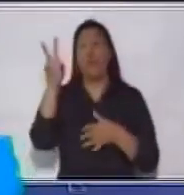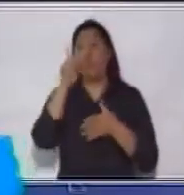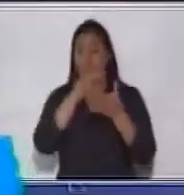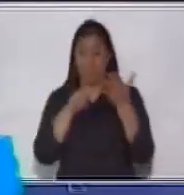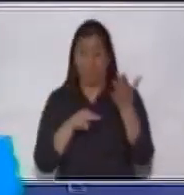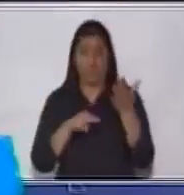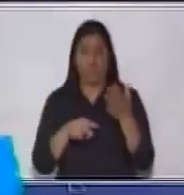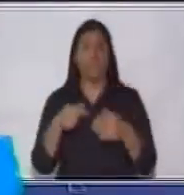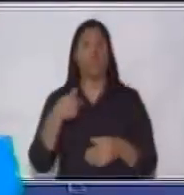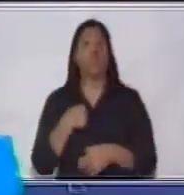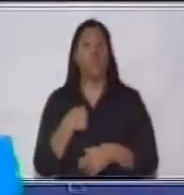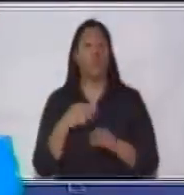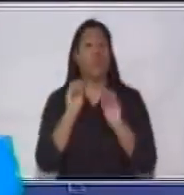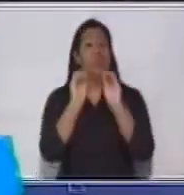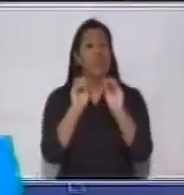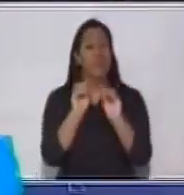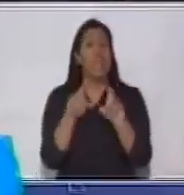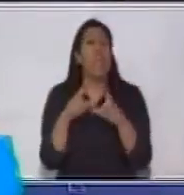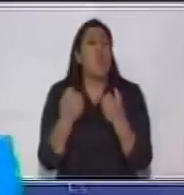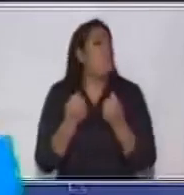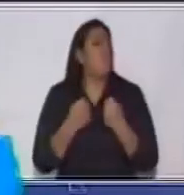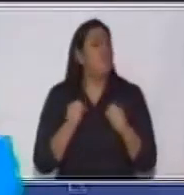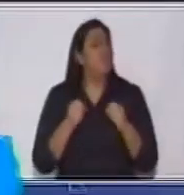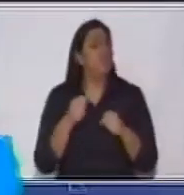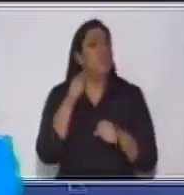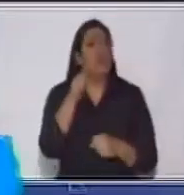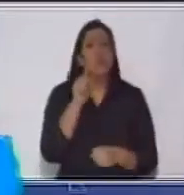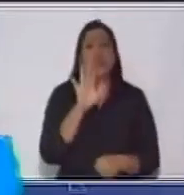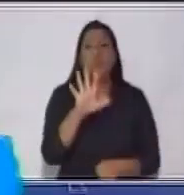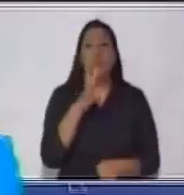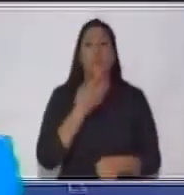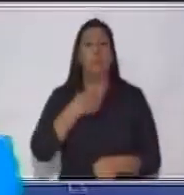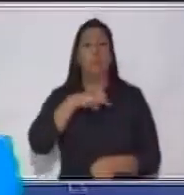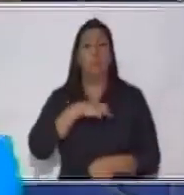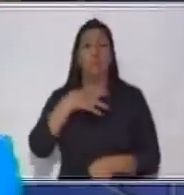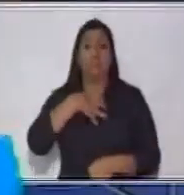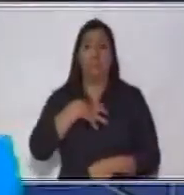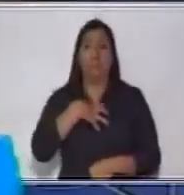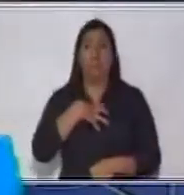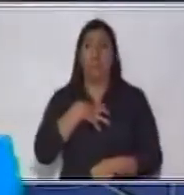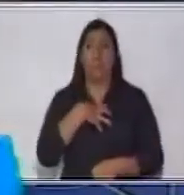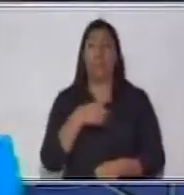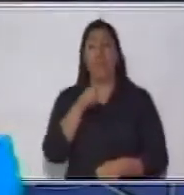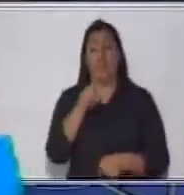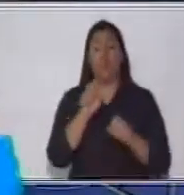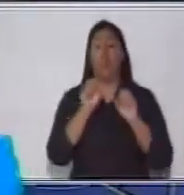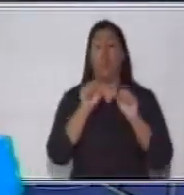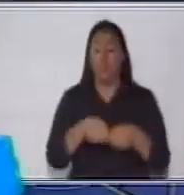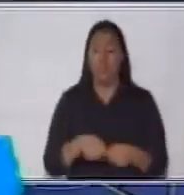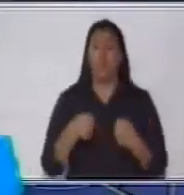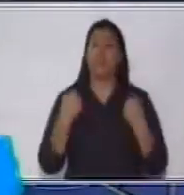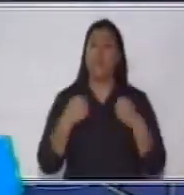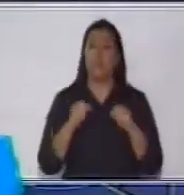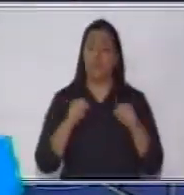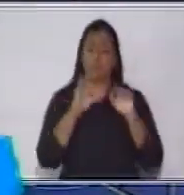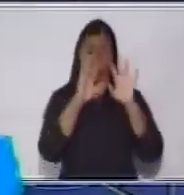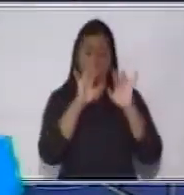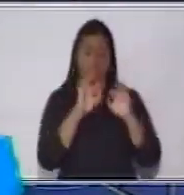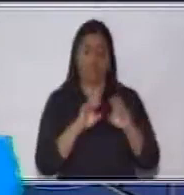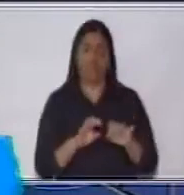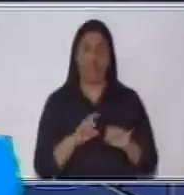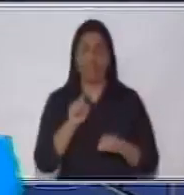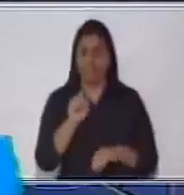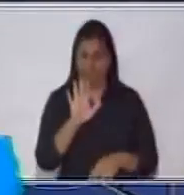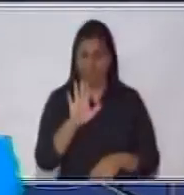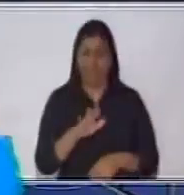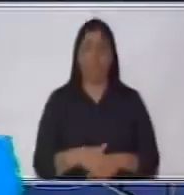cómo construir la tuya propia, para que tú pues también ya puedas aplicar esto en la redacción. Vamos a